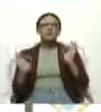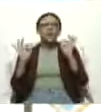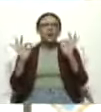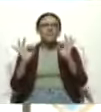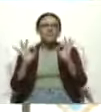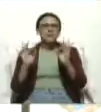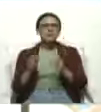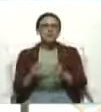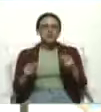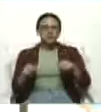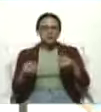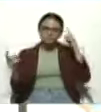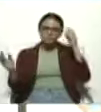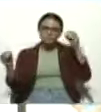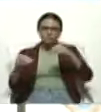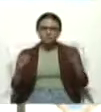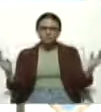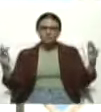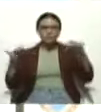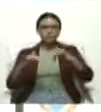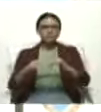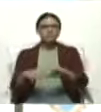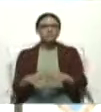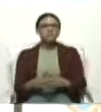especial, la cual de forma